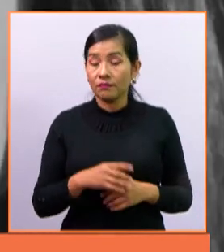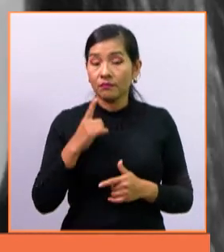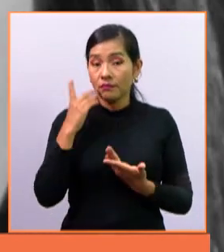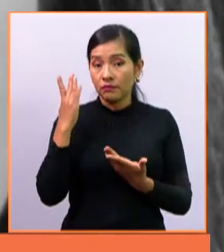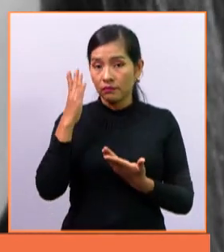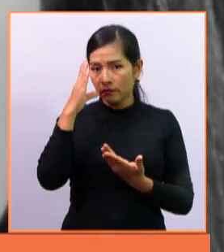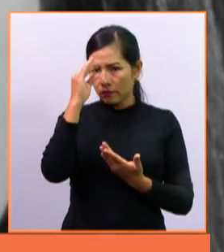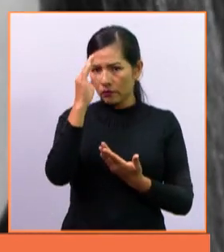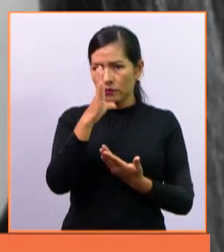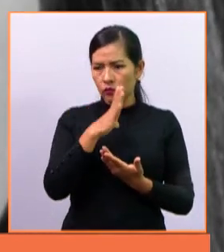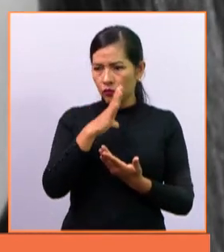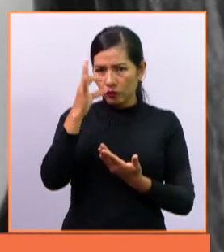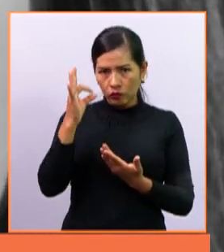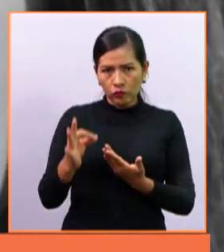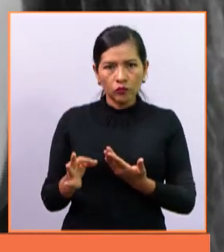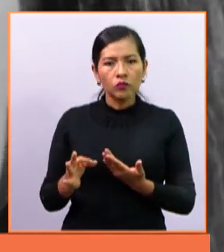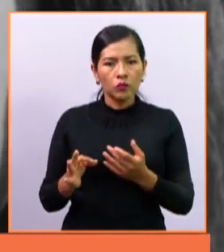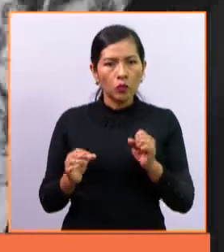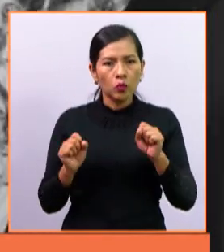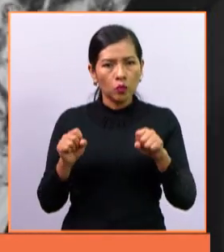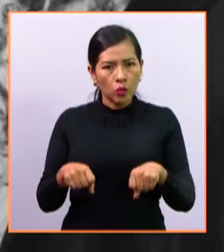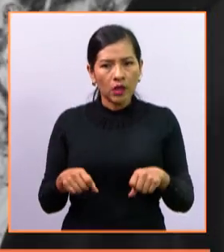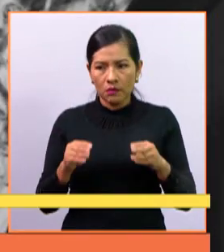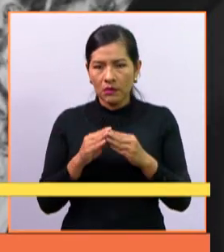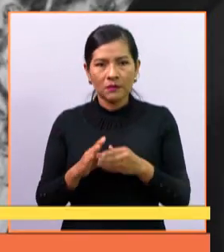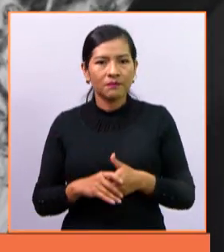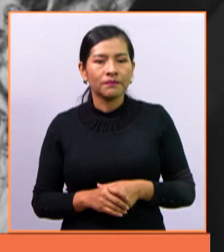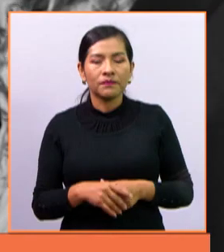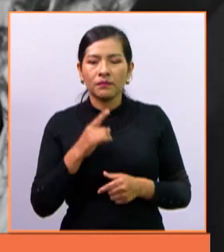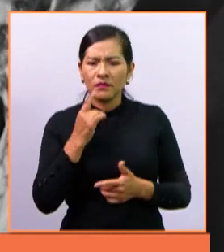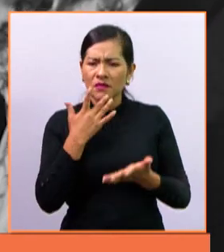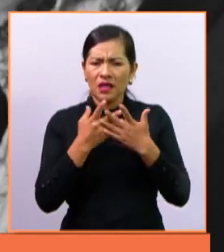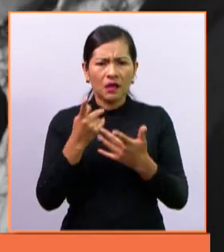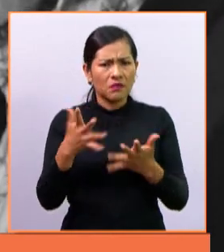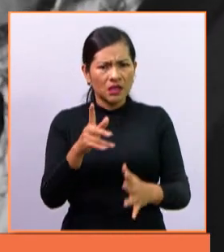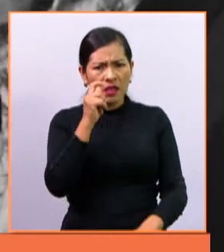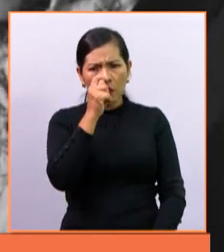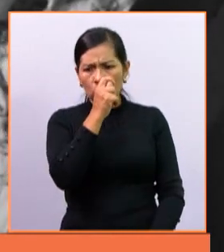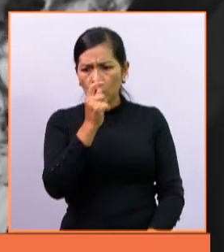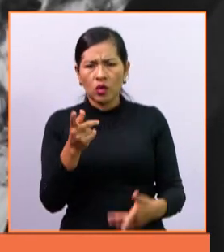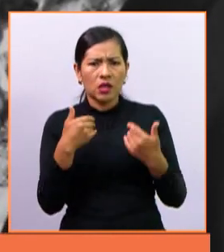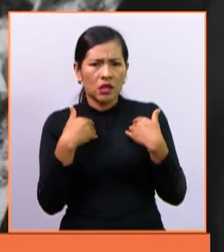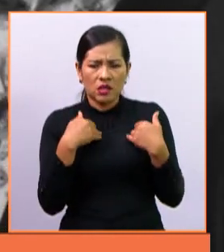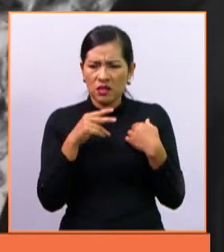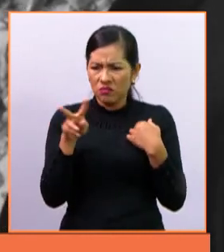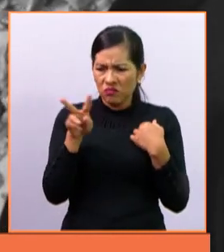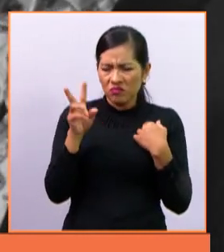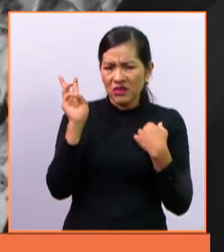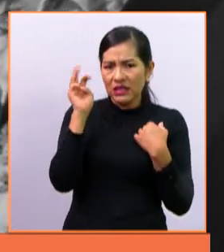usted, seguro que podríamos llegar a un buen arreglo, claro. Debe tener droga o algo así viniendo de ustedes.